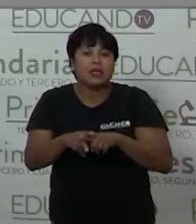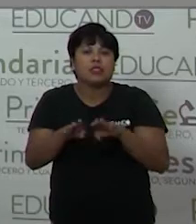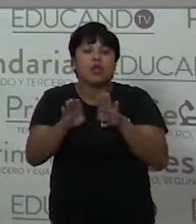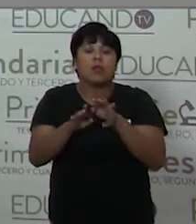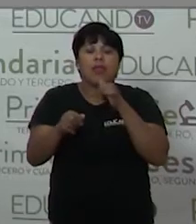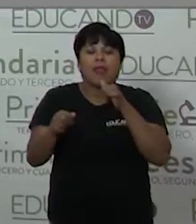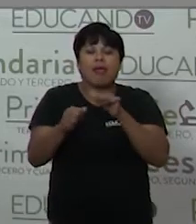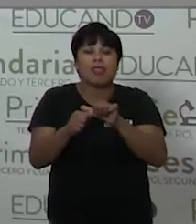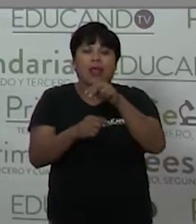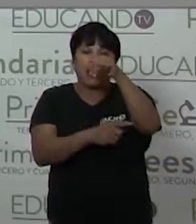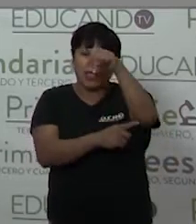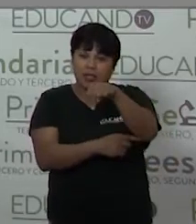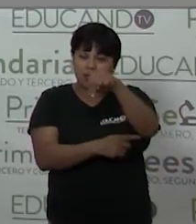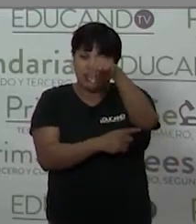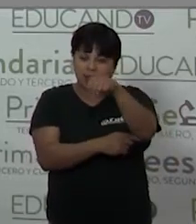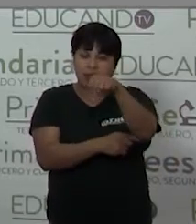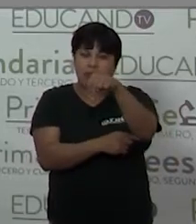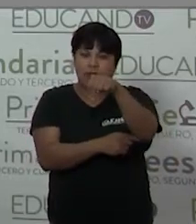como naturaleza